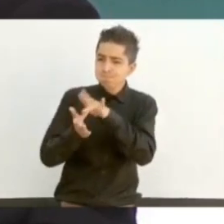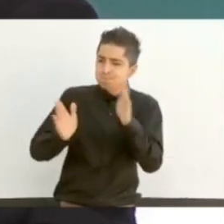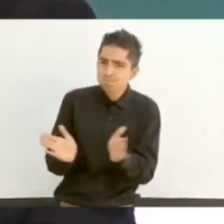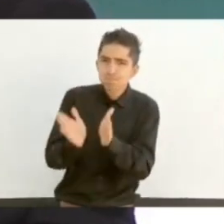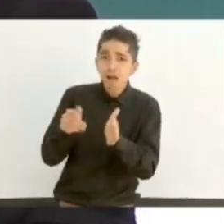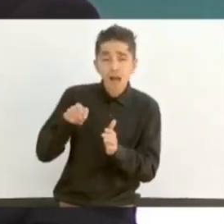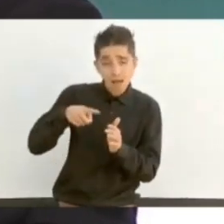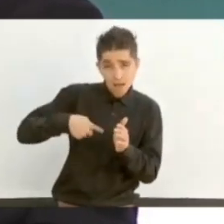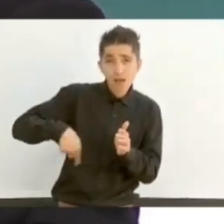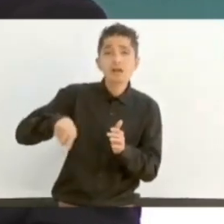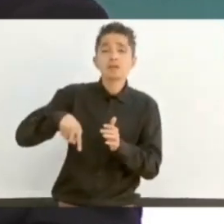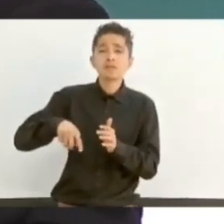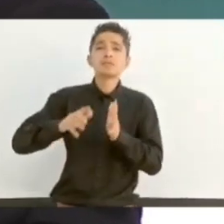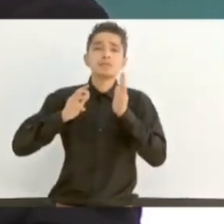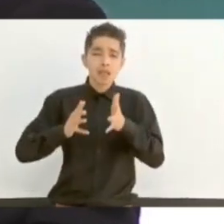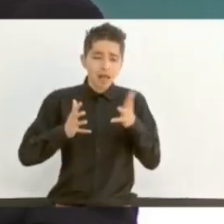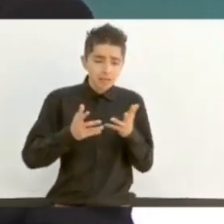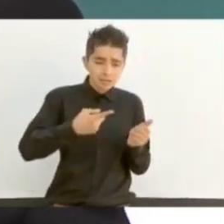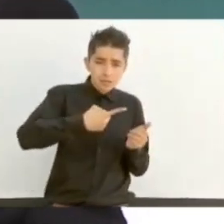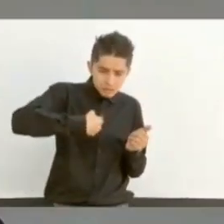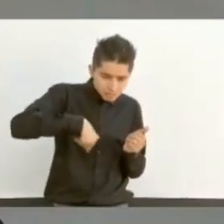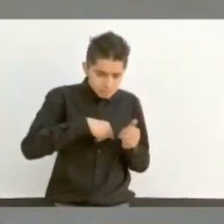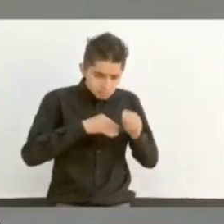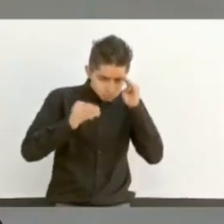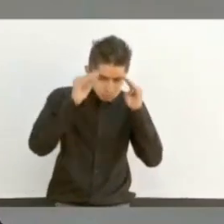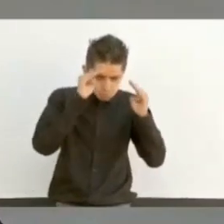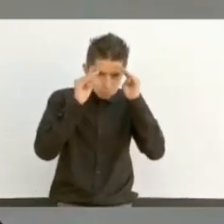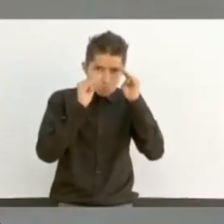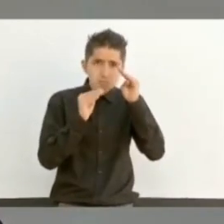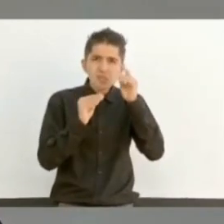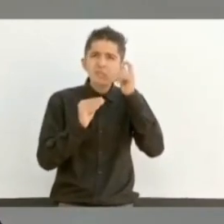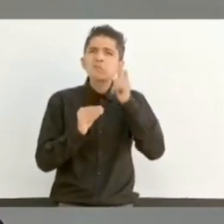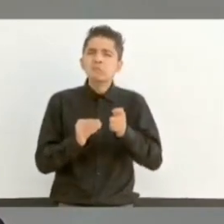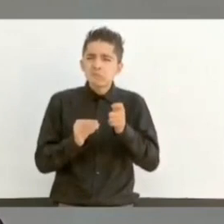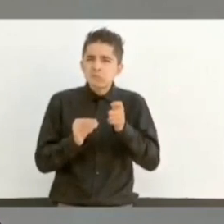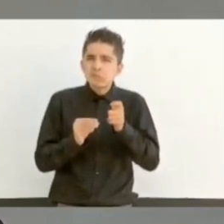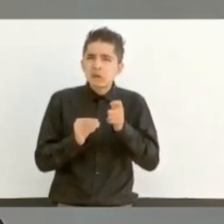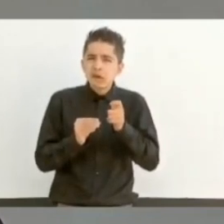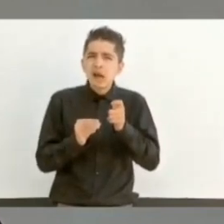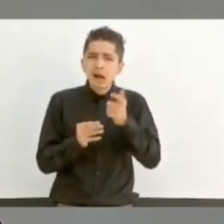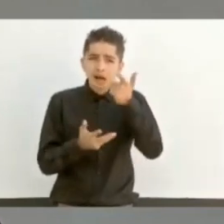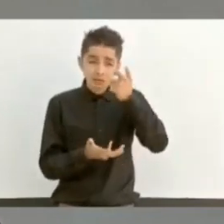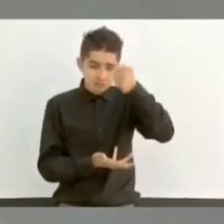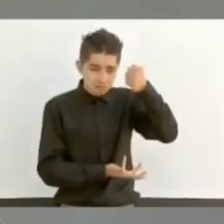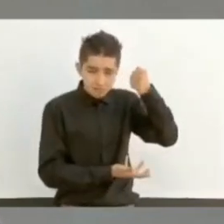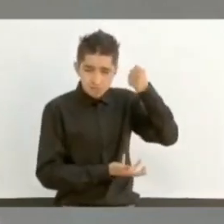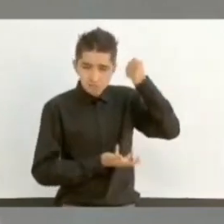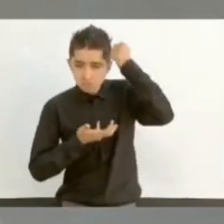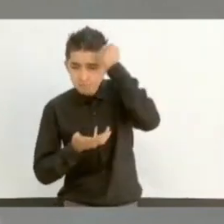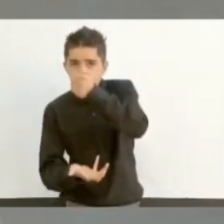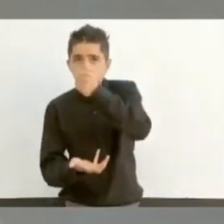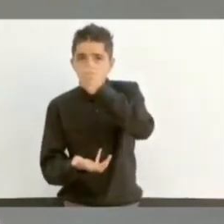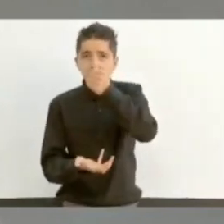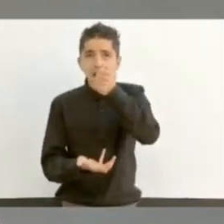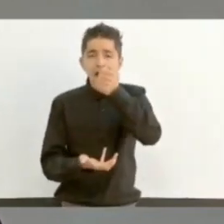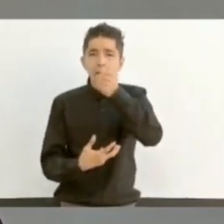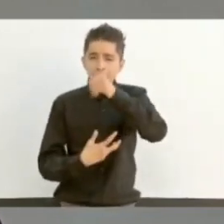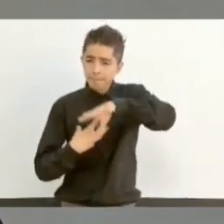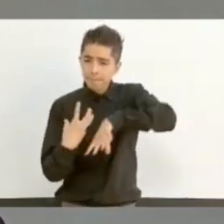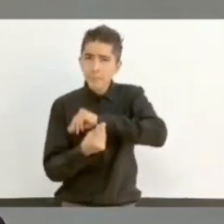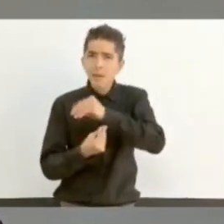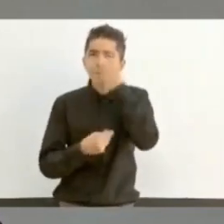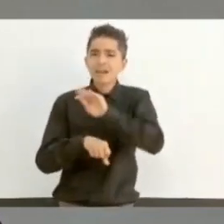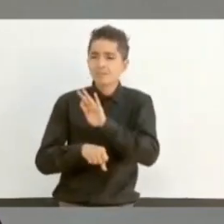orientando acciones, se está destinando recursos económicos